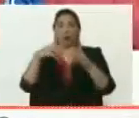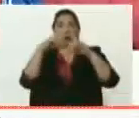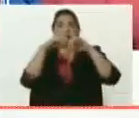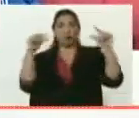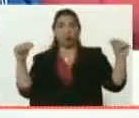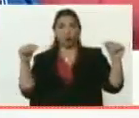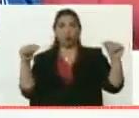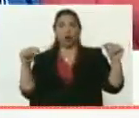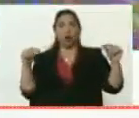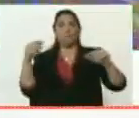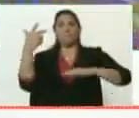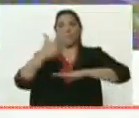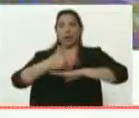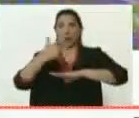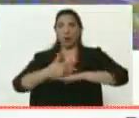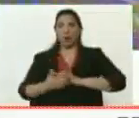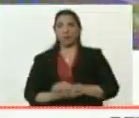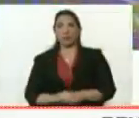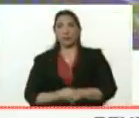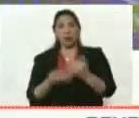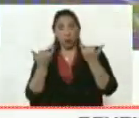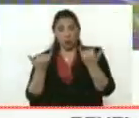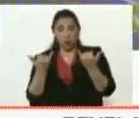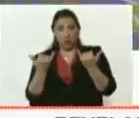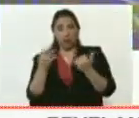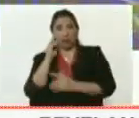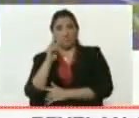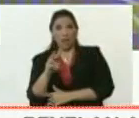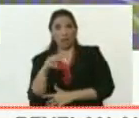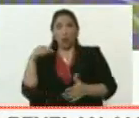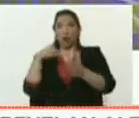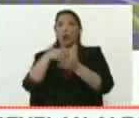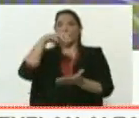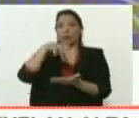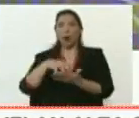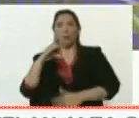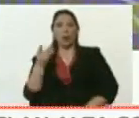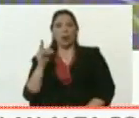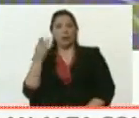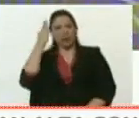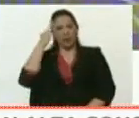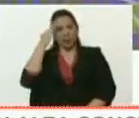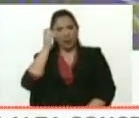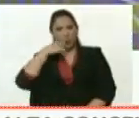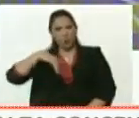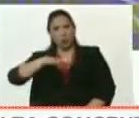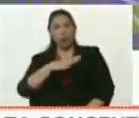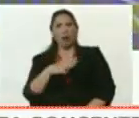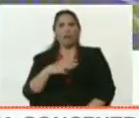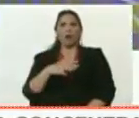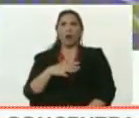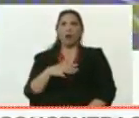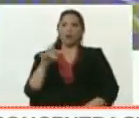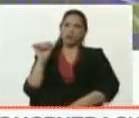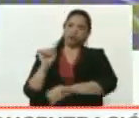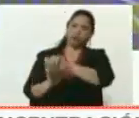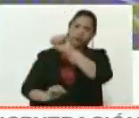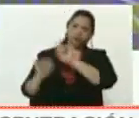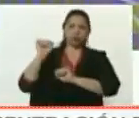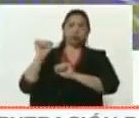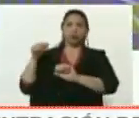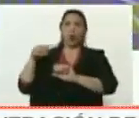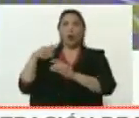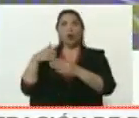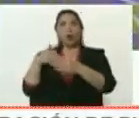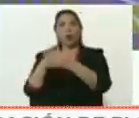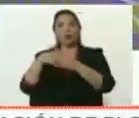en Paraguay y más recientemente en Bolivia, sabemos que los pueblos se están levantando contra la opresión, pero